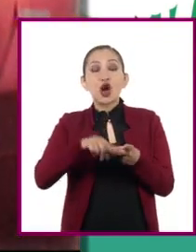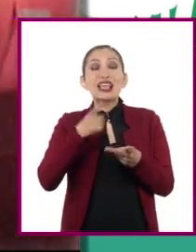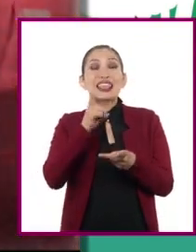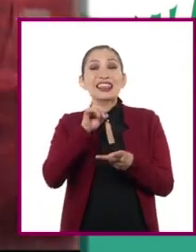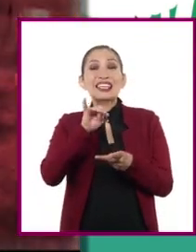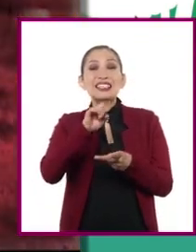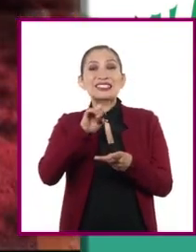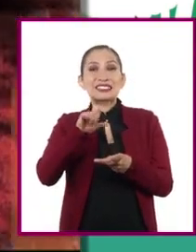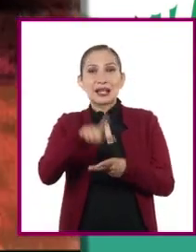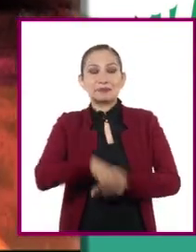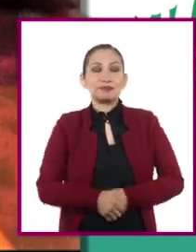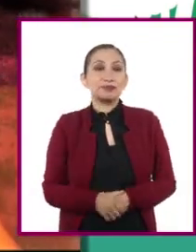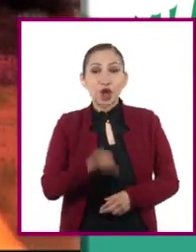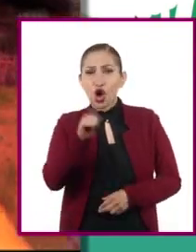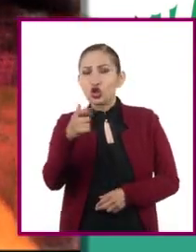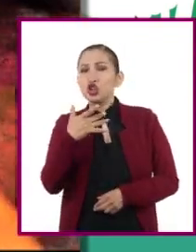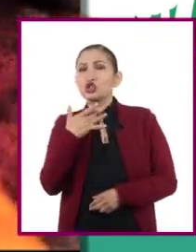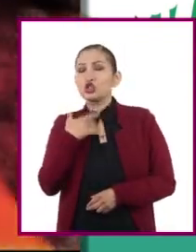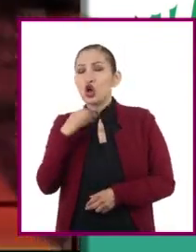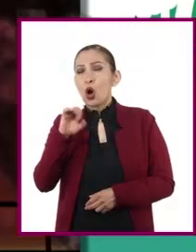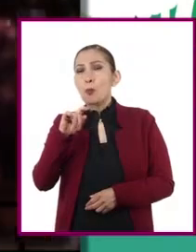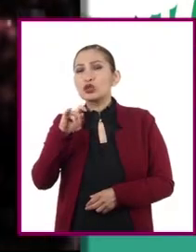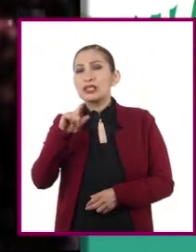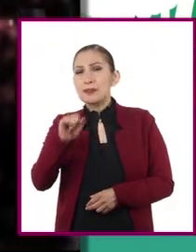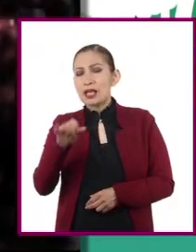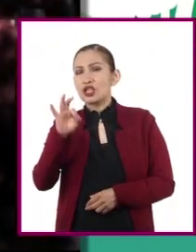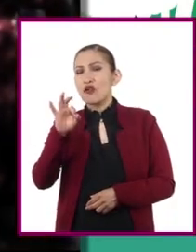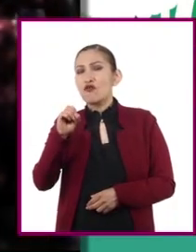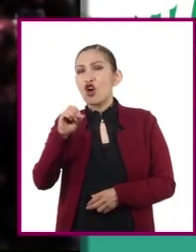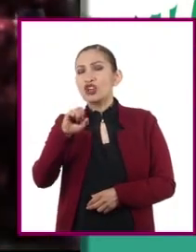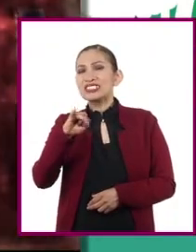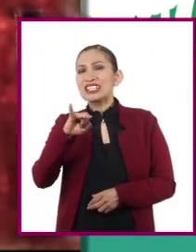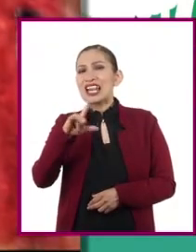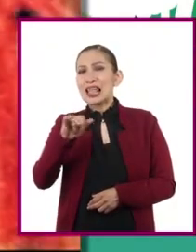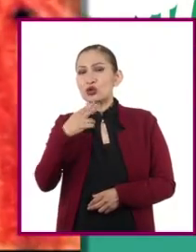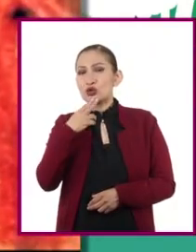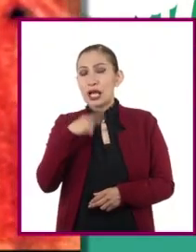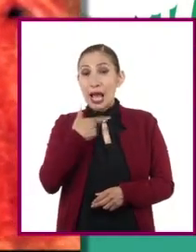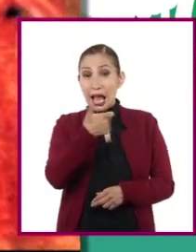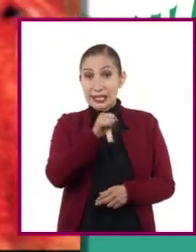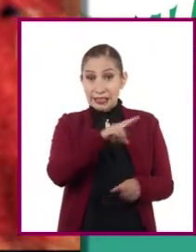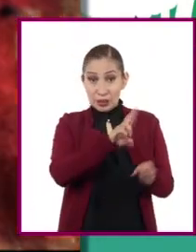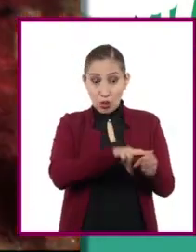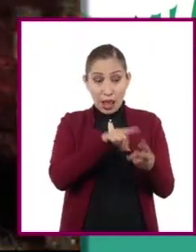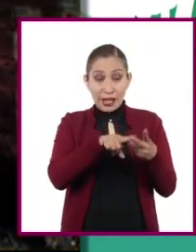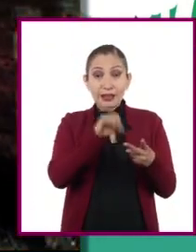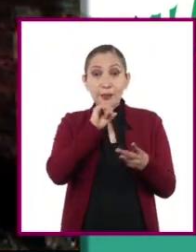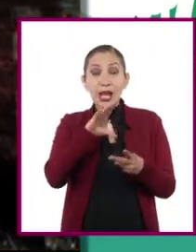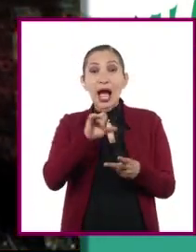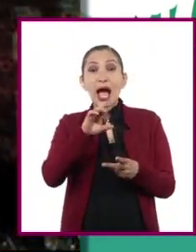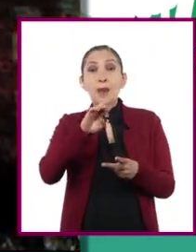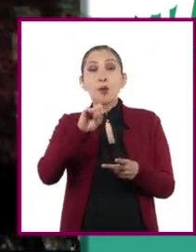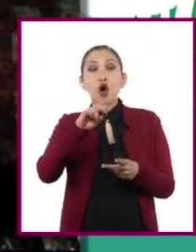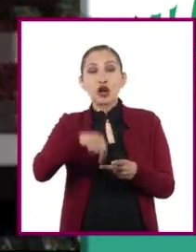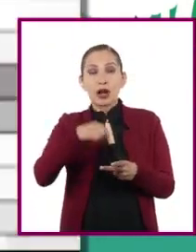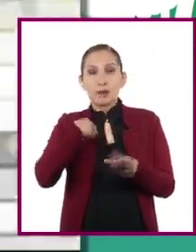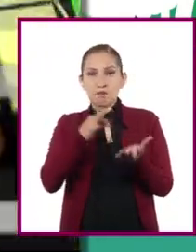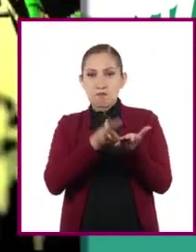el diésel. Otros combustibles fósiles muy utilizados son el gas natural y el carbón